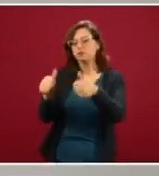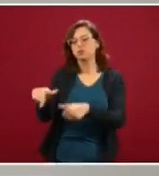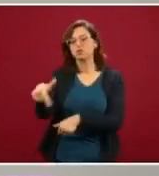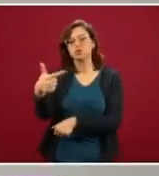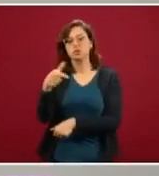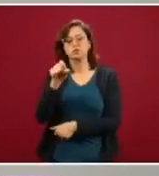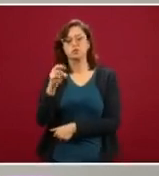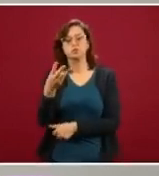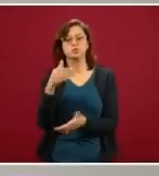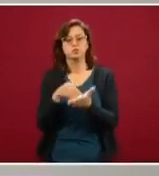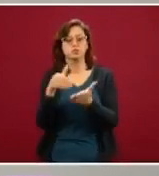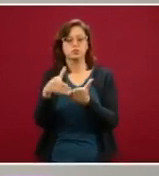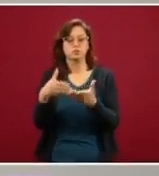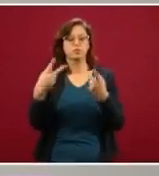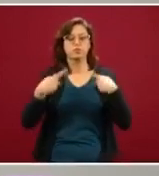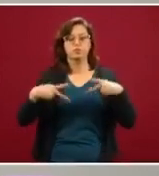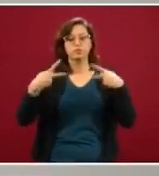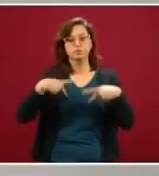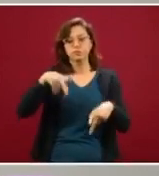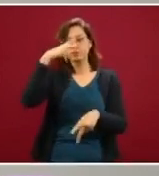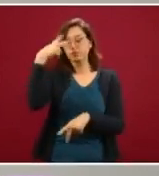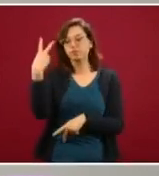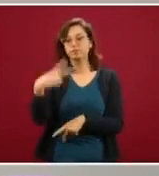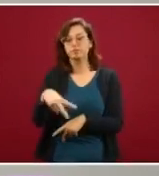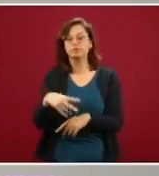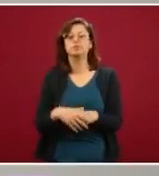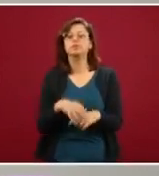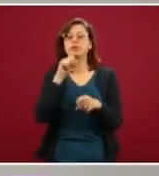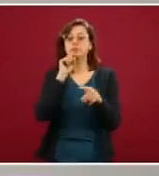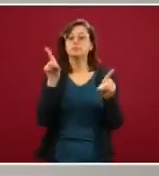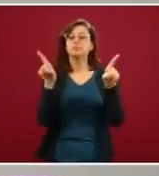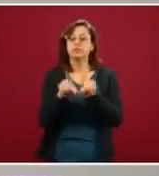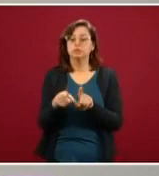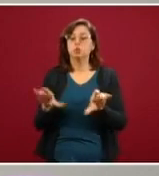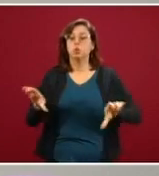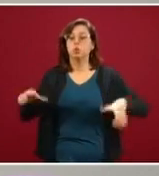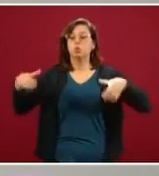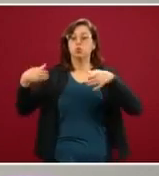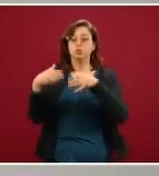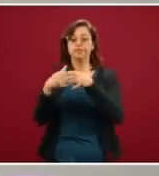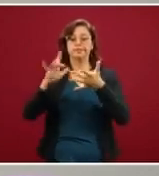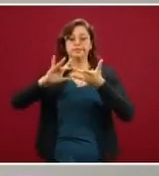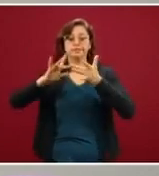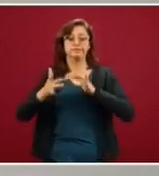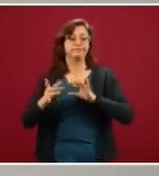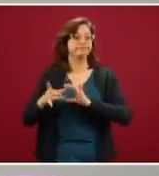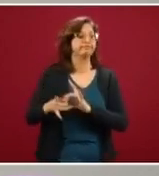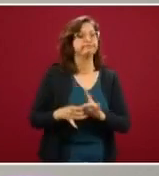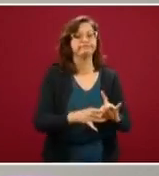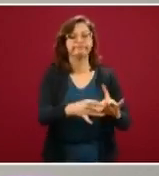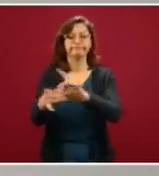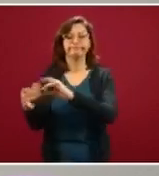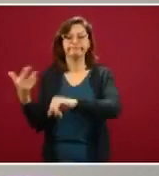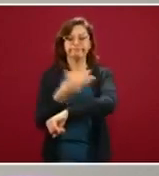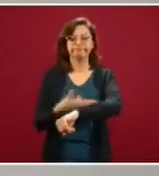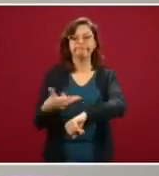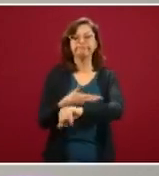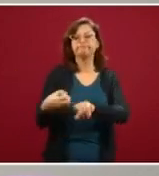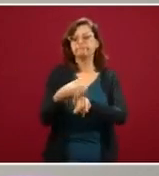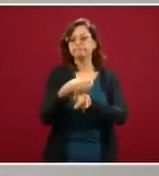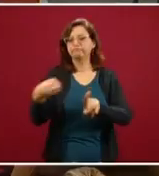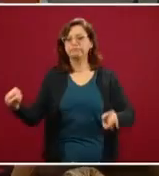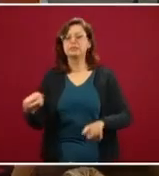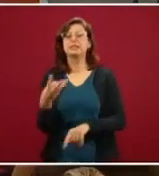millones de mexicanos y tenemos una red comunitaria muy bien organizada en todo nuestro ámbito. Son un poco más